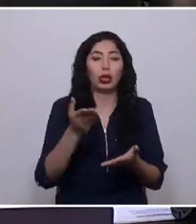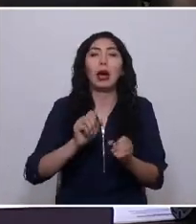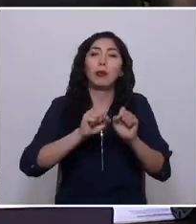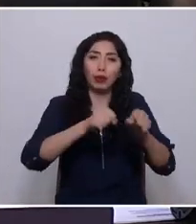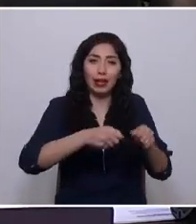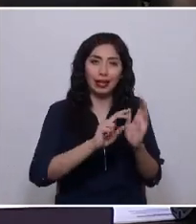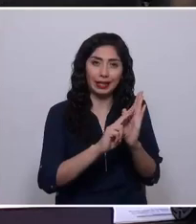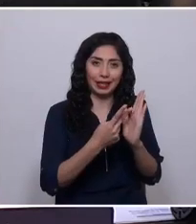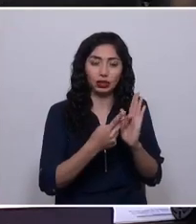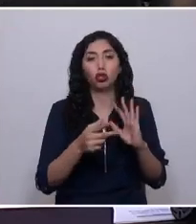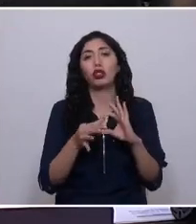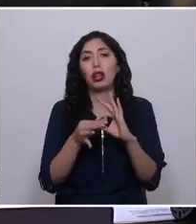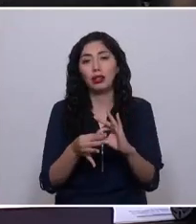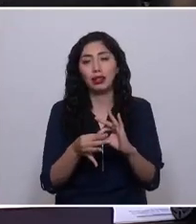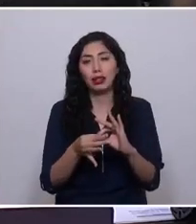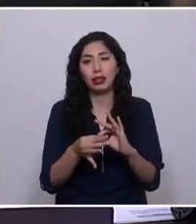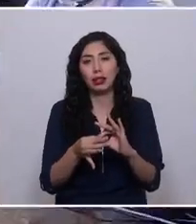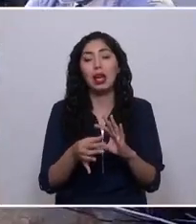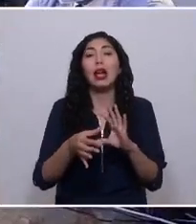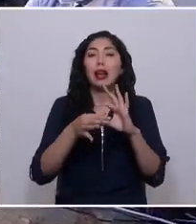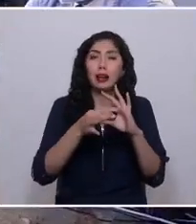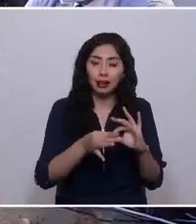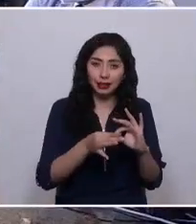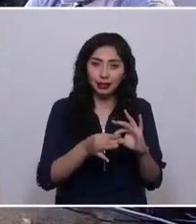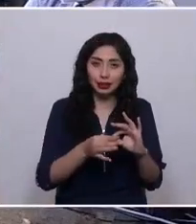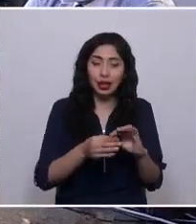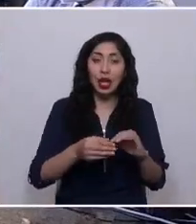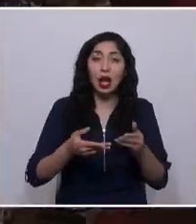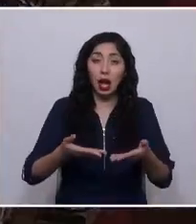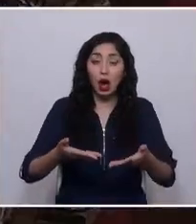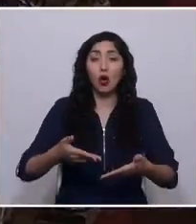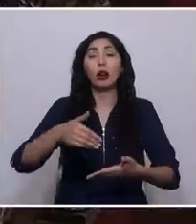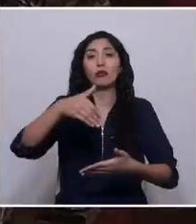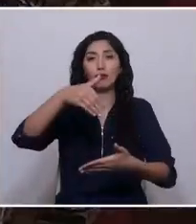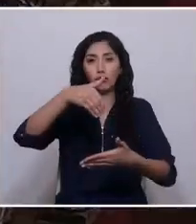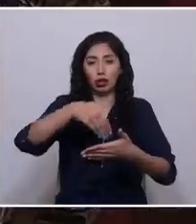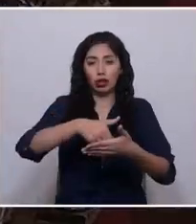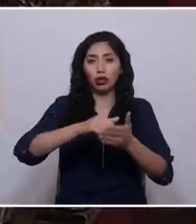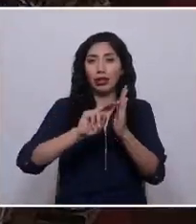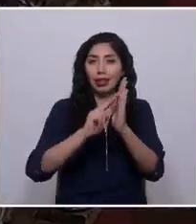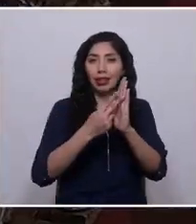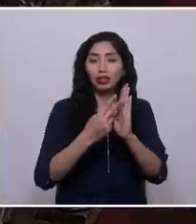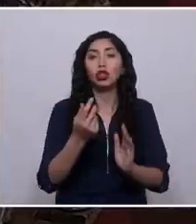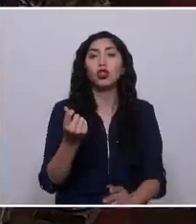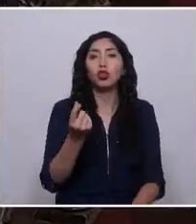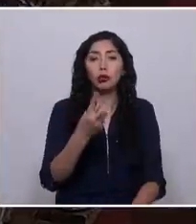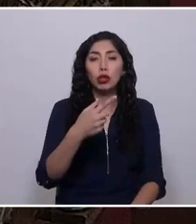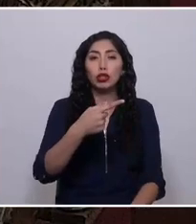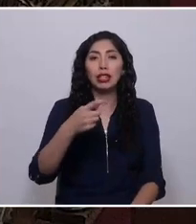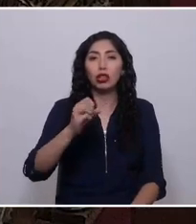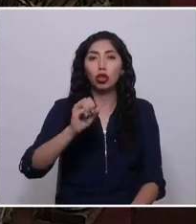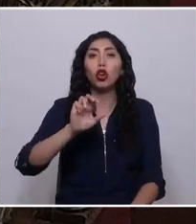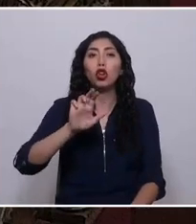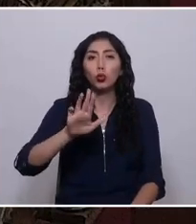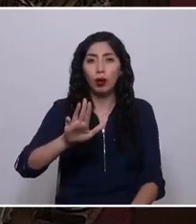Gracias. Muchas gracias. Se pone en votación la indicación número 109.